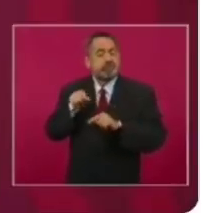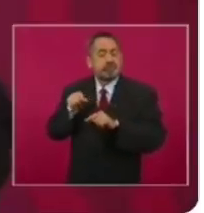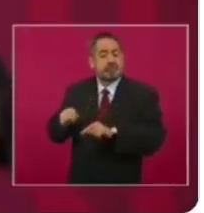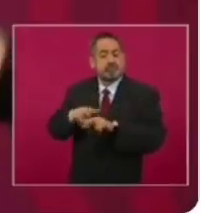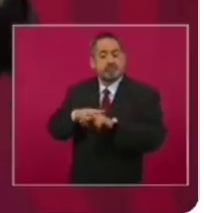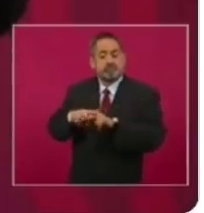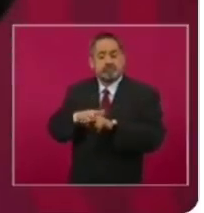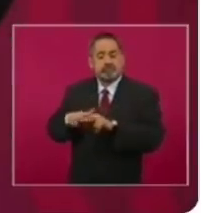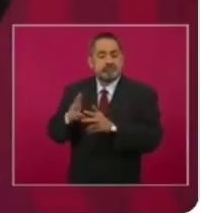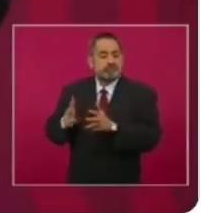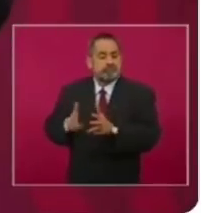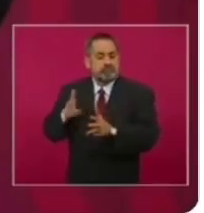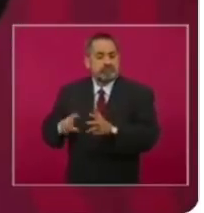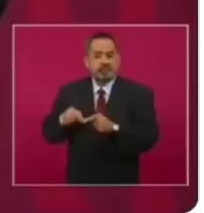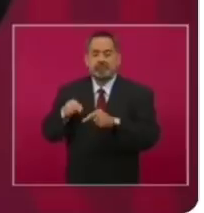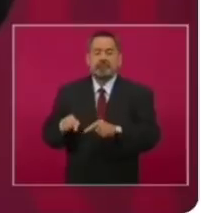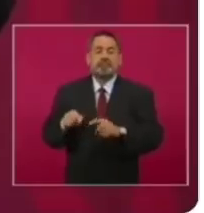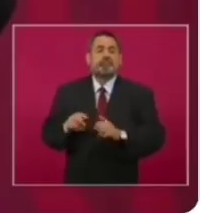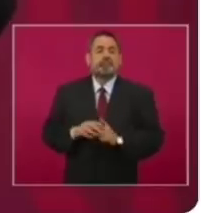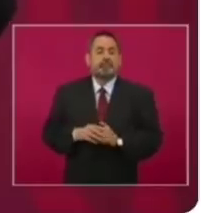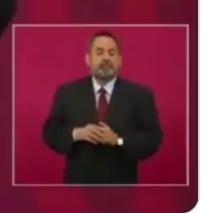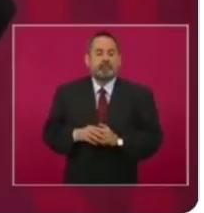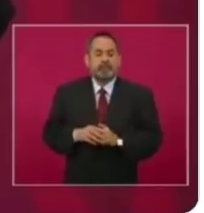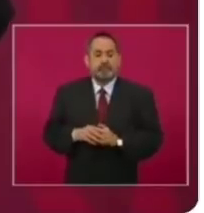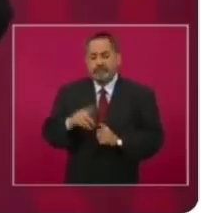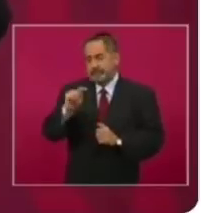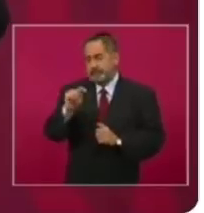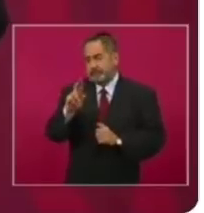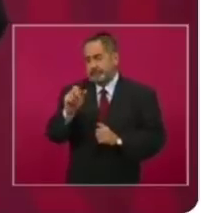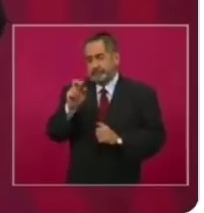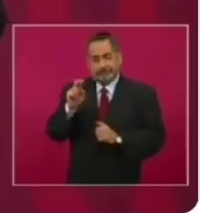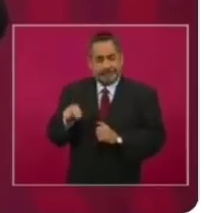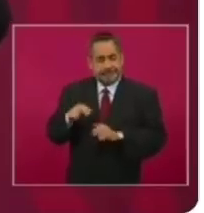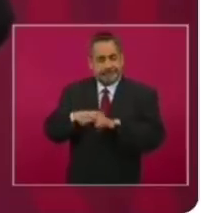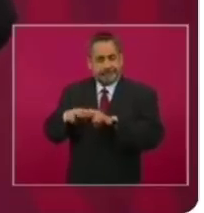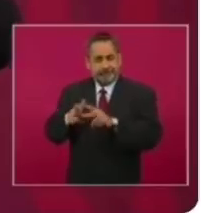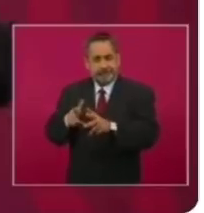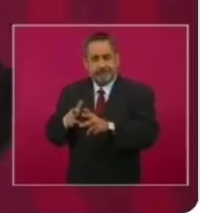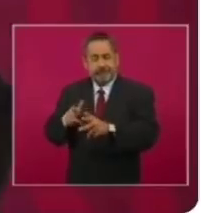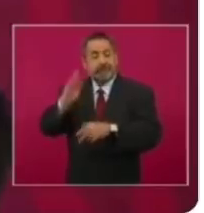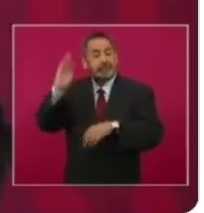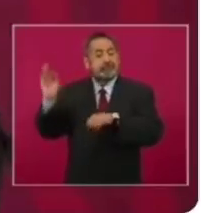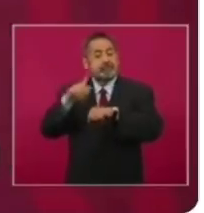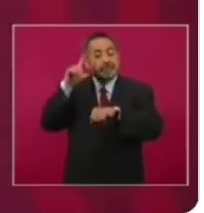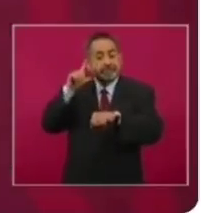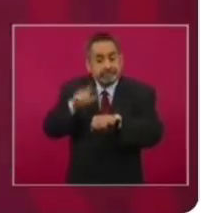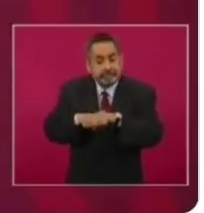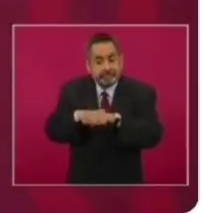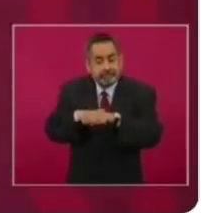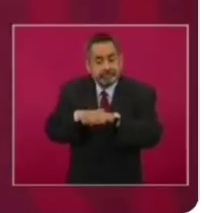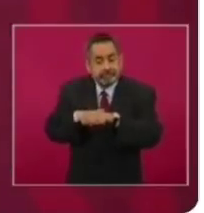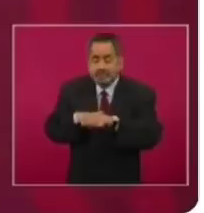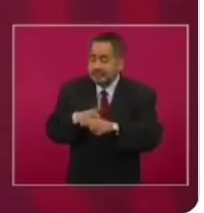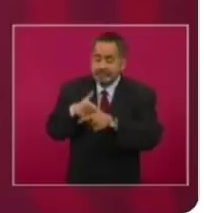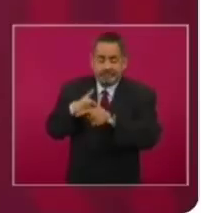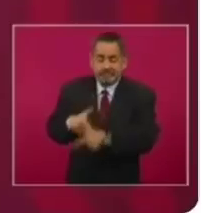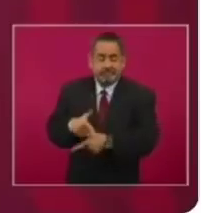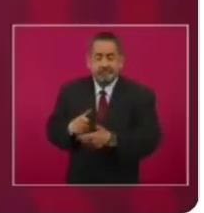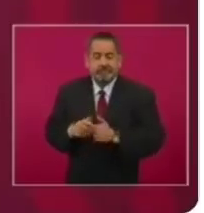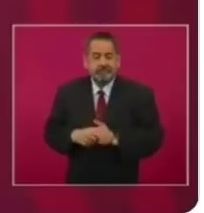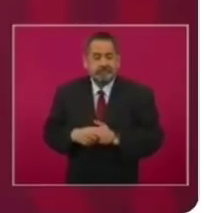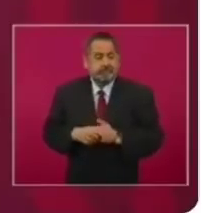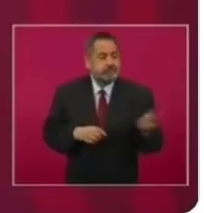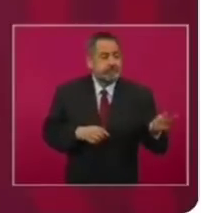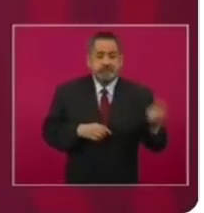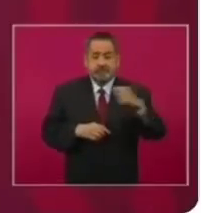ya el tema ya es una obra federal no